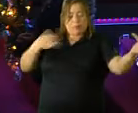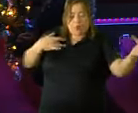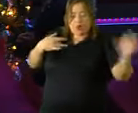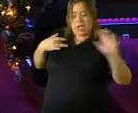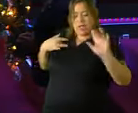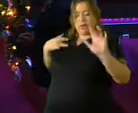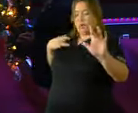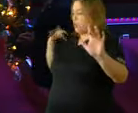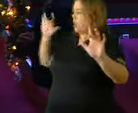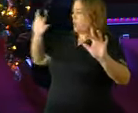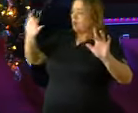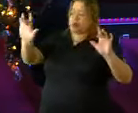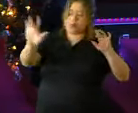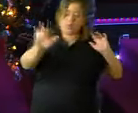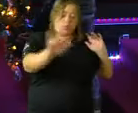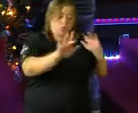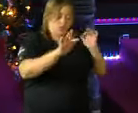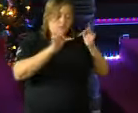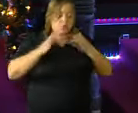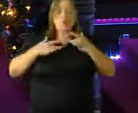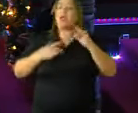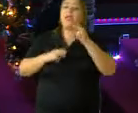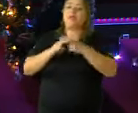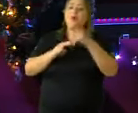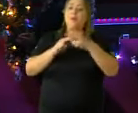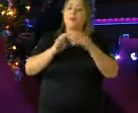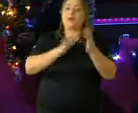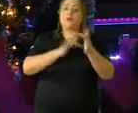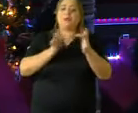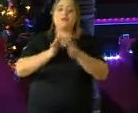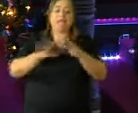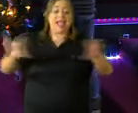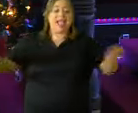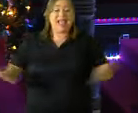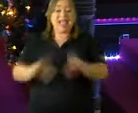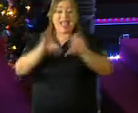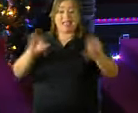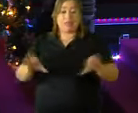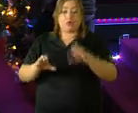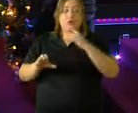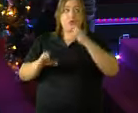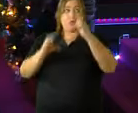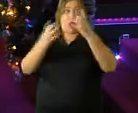Jesús, en el nombre de Jesús, en el nombre de Jesús, hecho está.